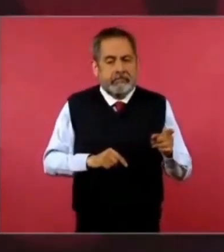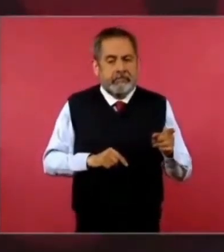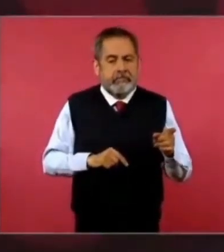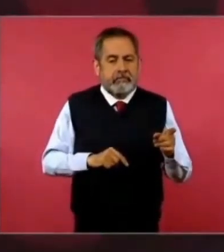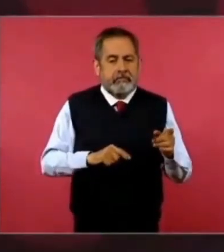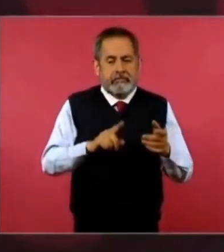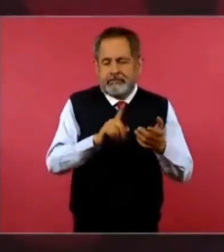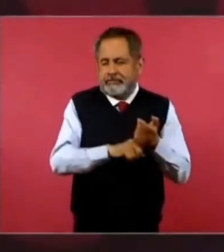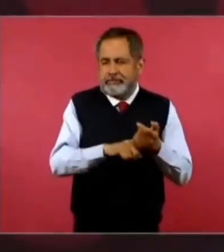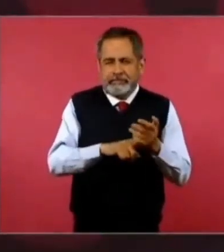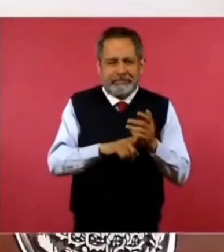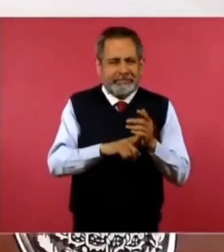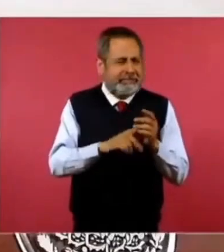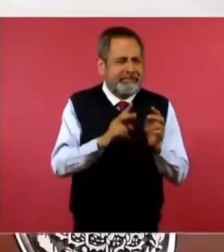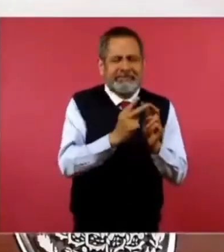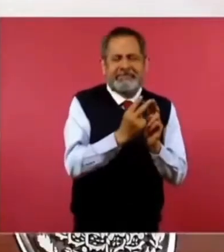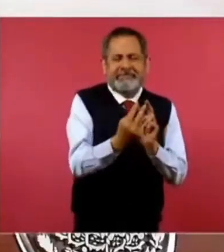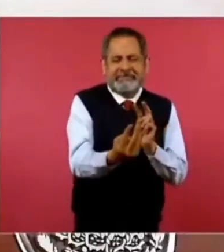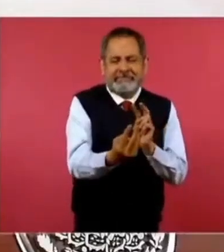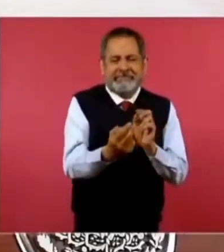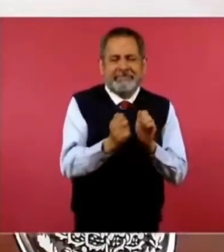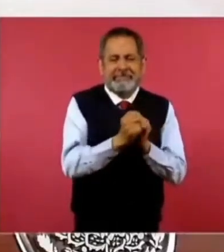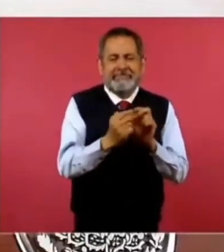Que era casi vecino de,